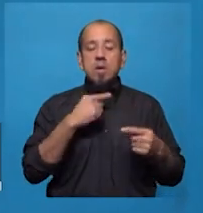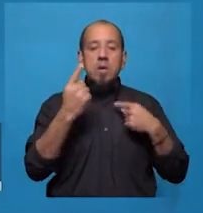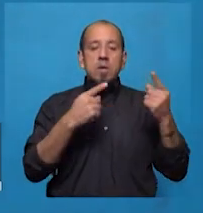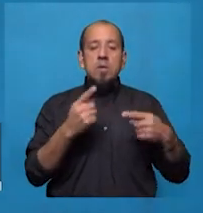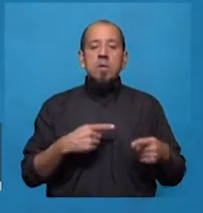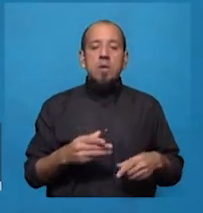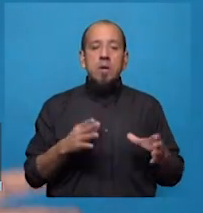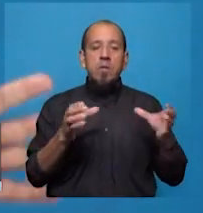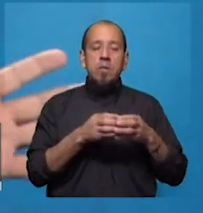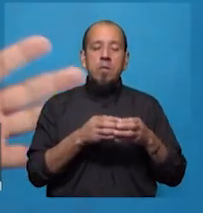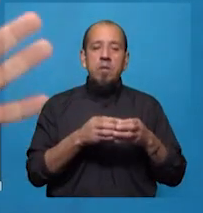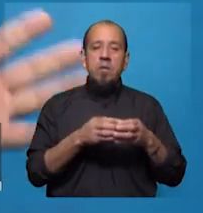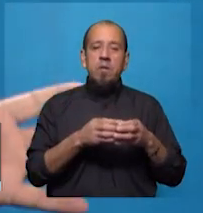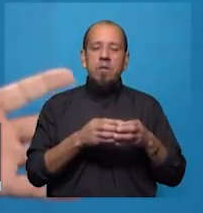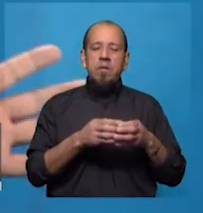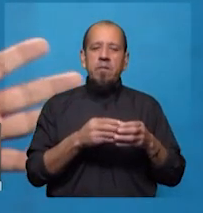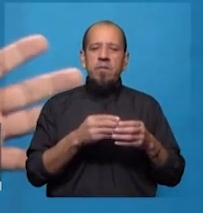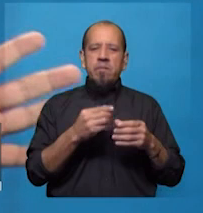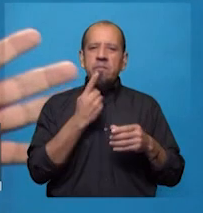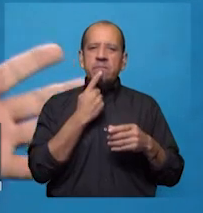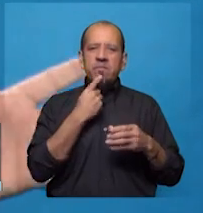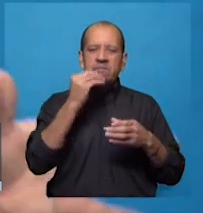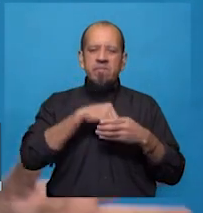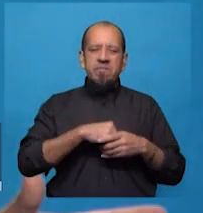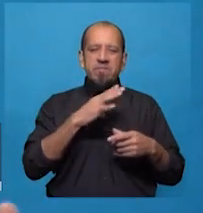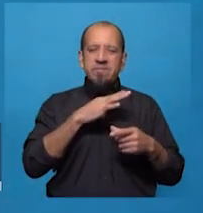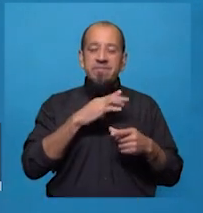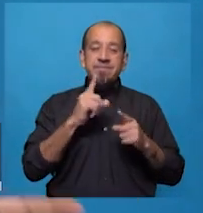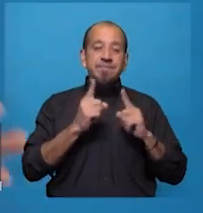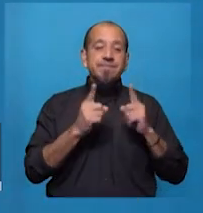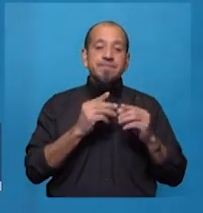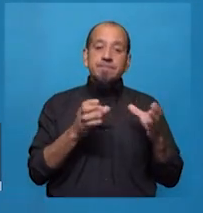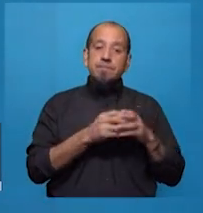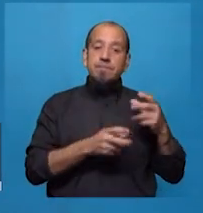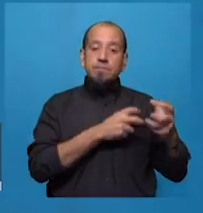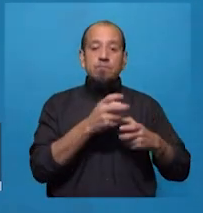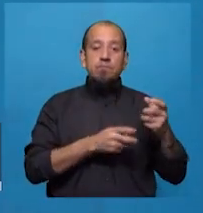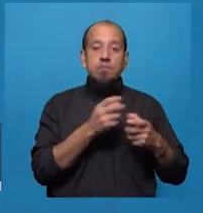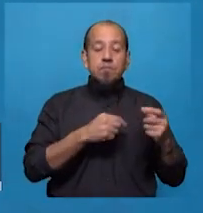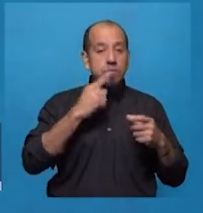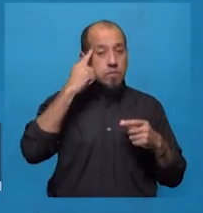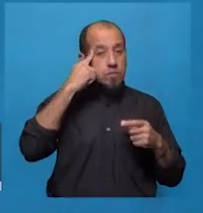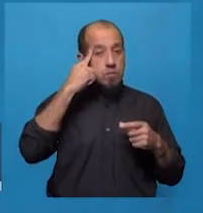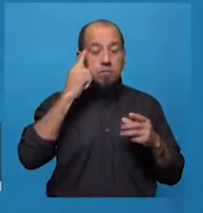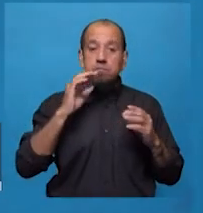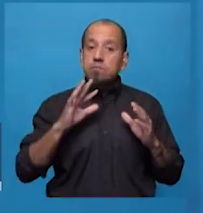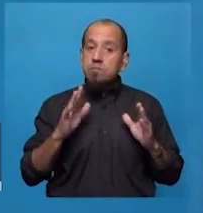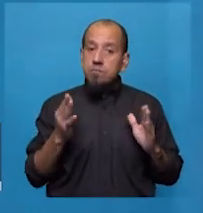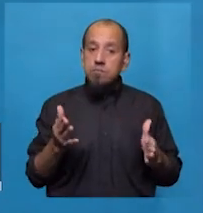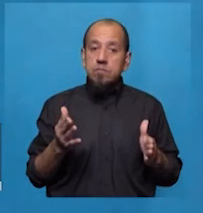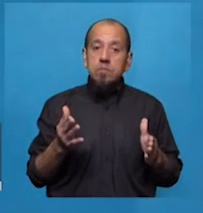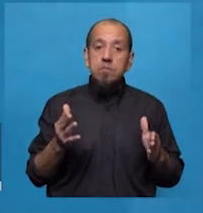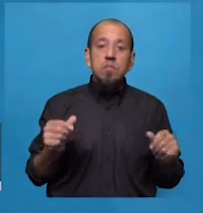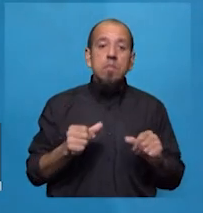sectores dentro de los partidos políticos hay partes integrantes de la coalición que indican que debería